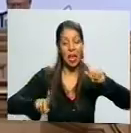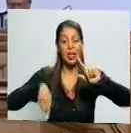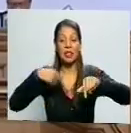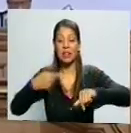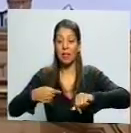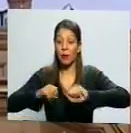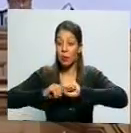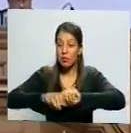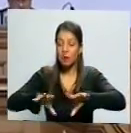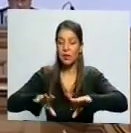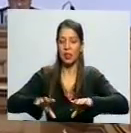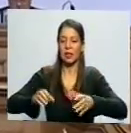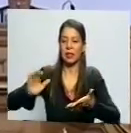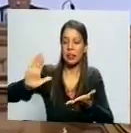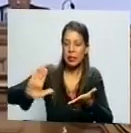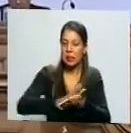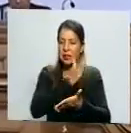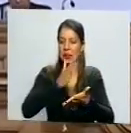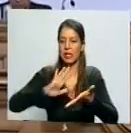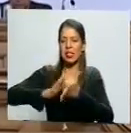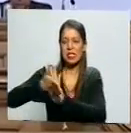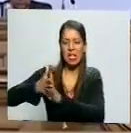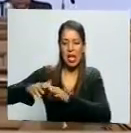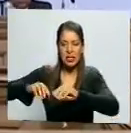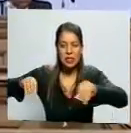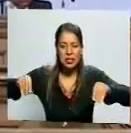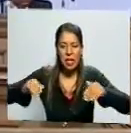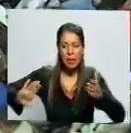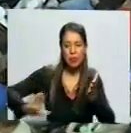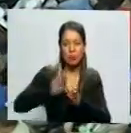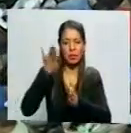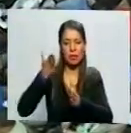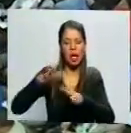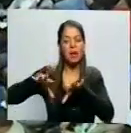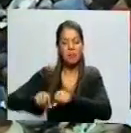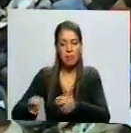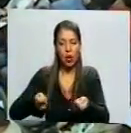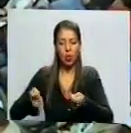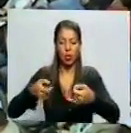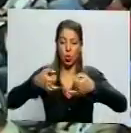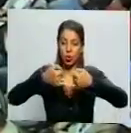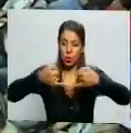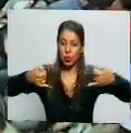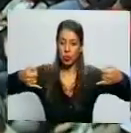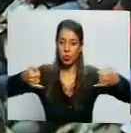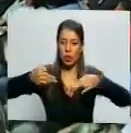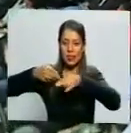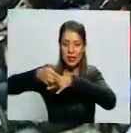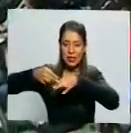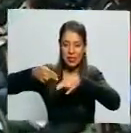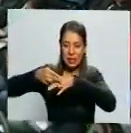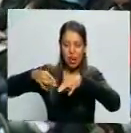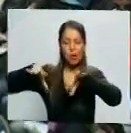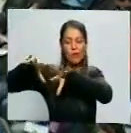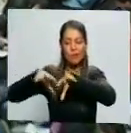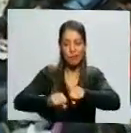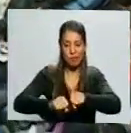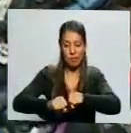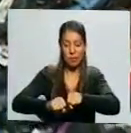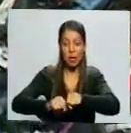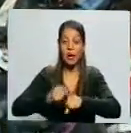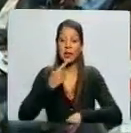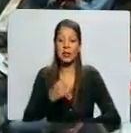punto de vista del cemento, todo lo que fueron los emporios desde el punto de vista de la cabilla, del sector del hierro. Dicen que